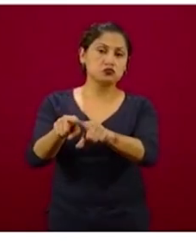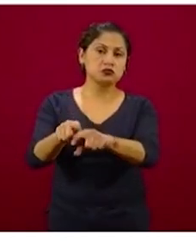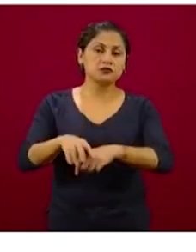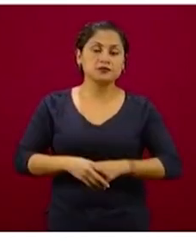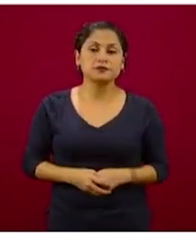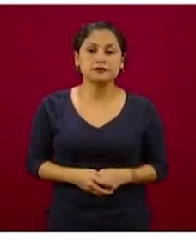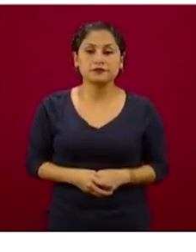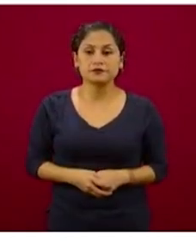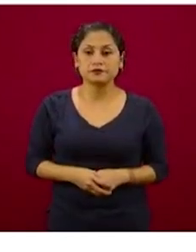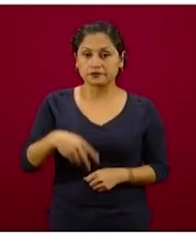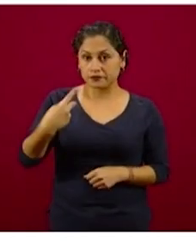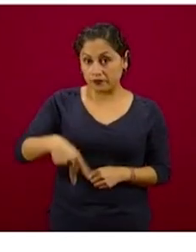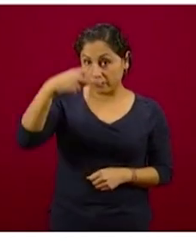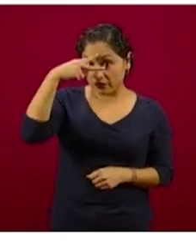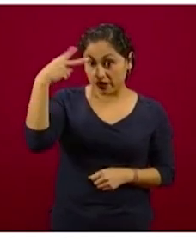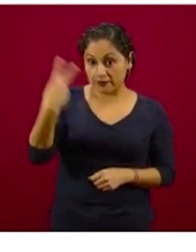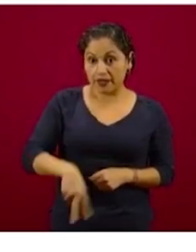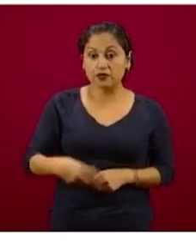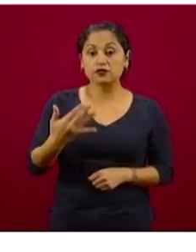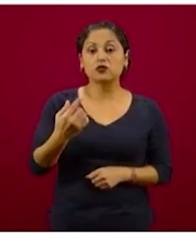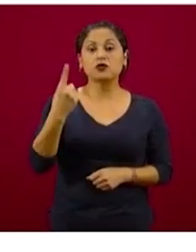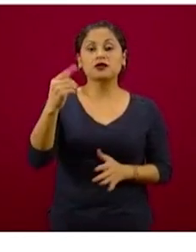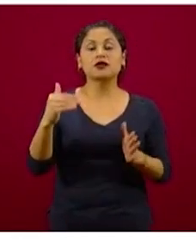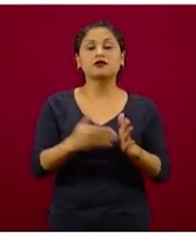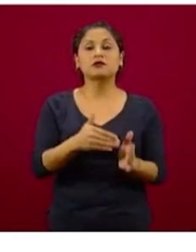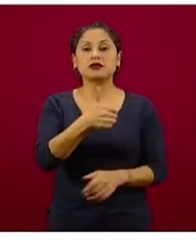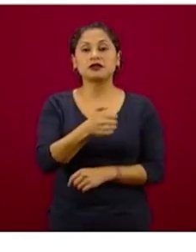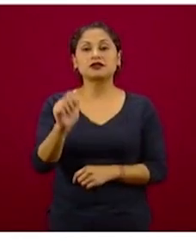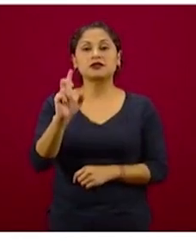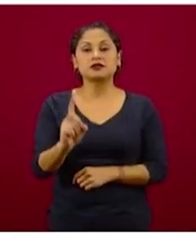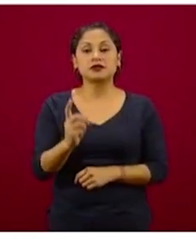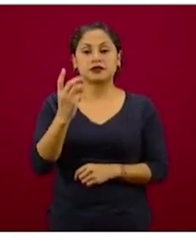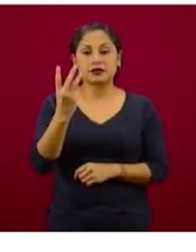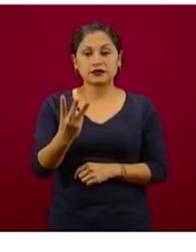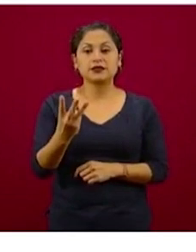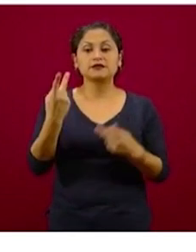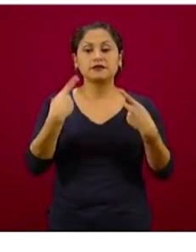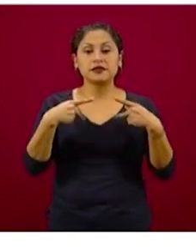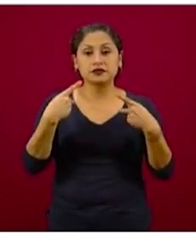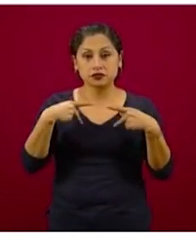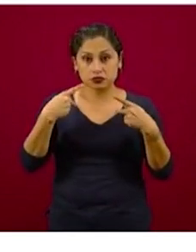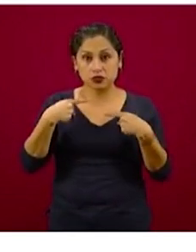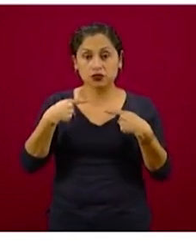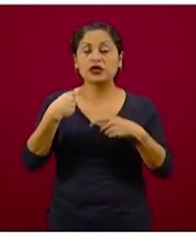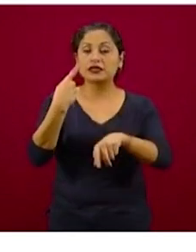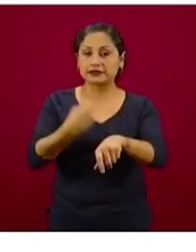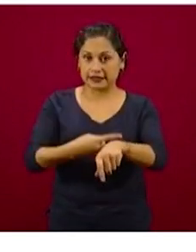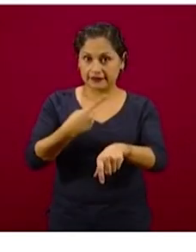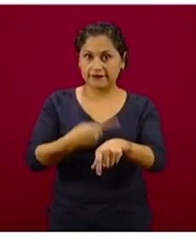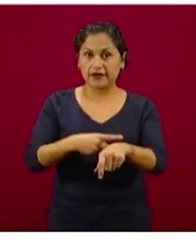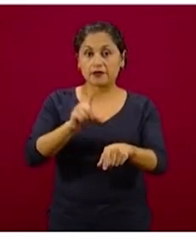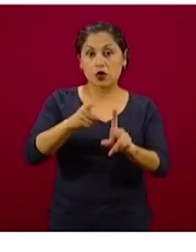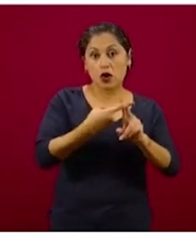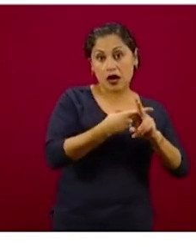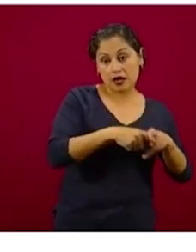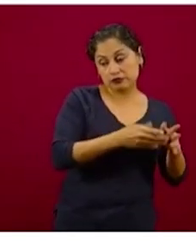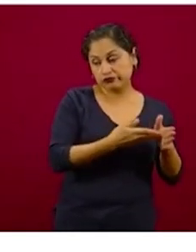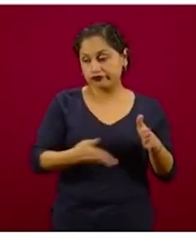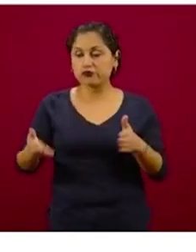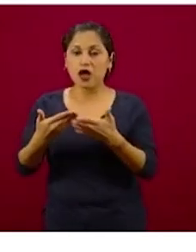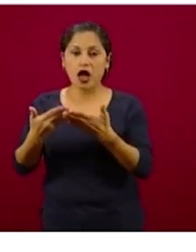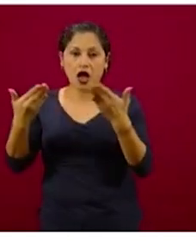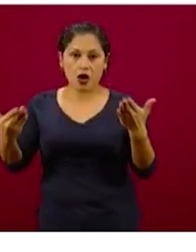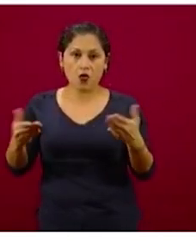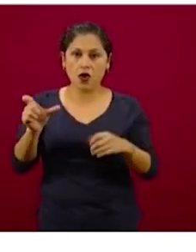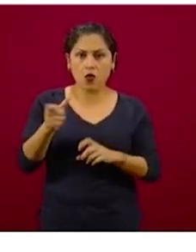en mexico 51 mil 663 personas han tenido hobbies desde que empezó la epidemia en méxico que